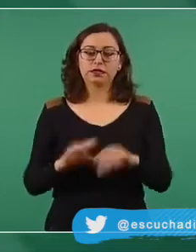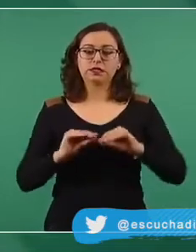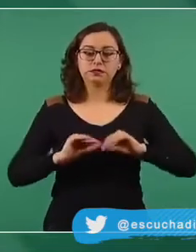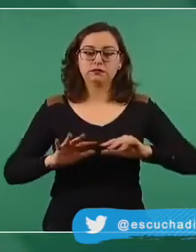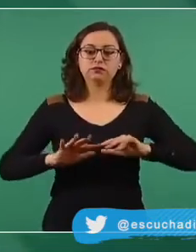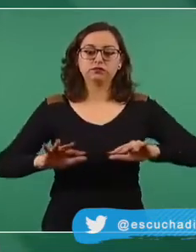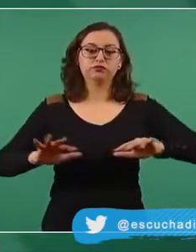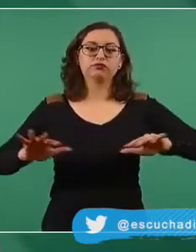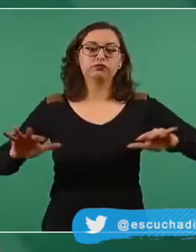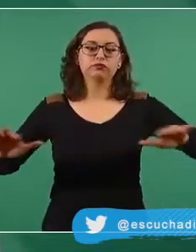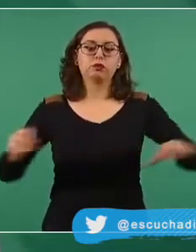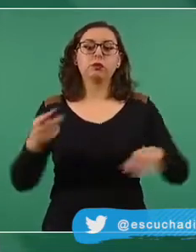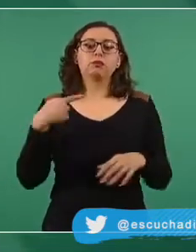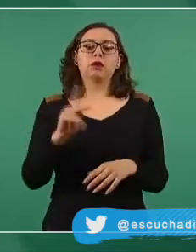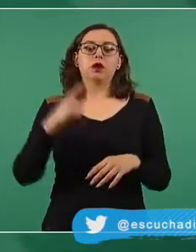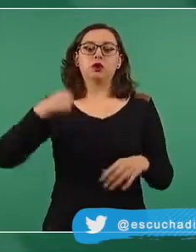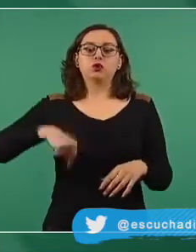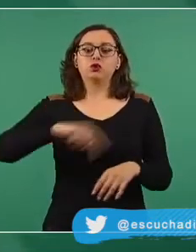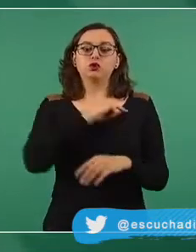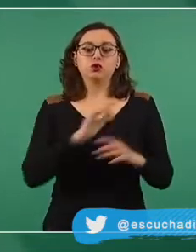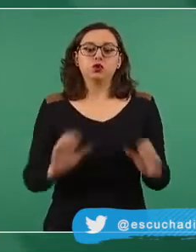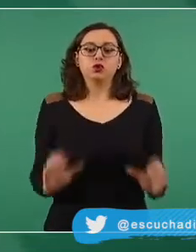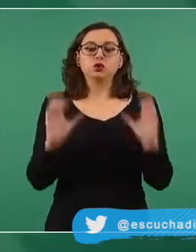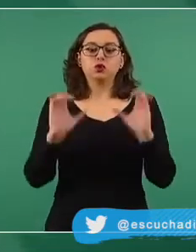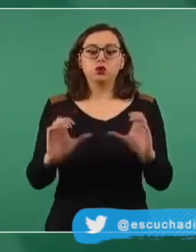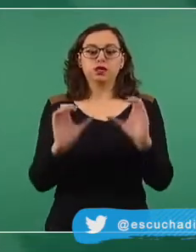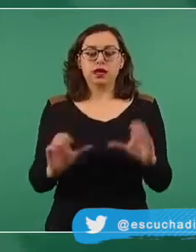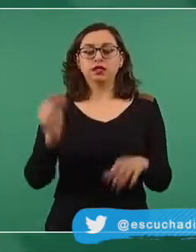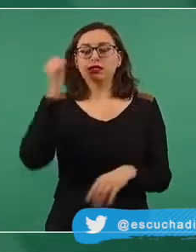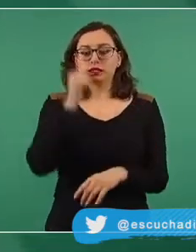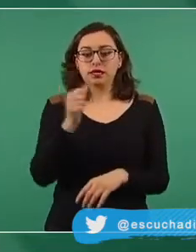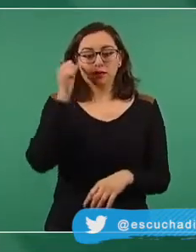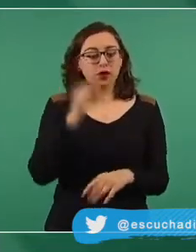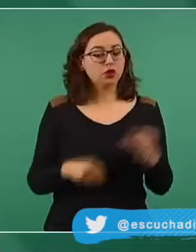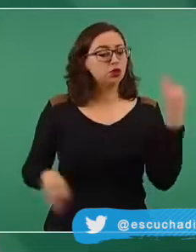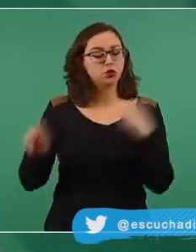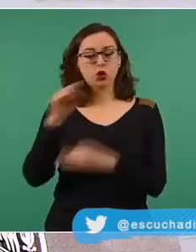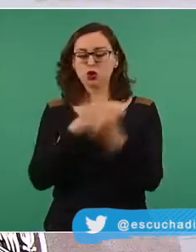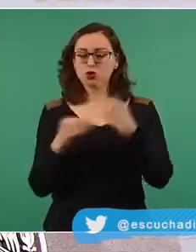una dosis. En la presente semana, México recibió